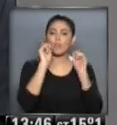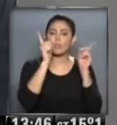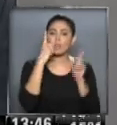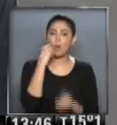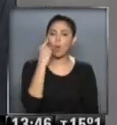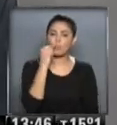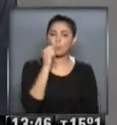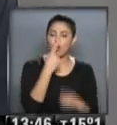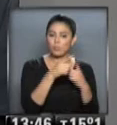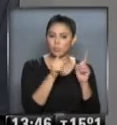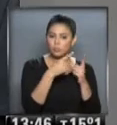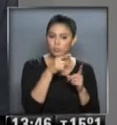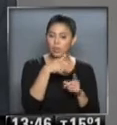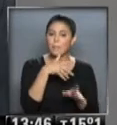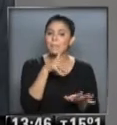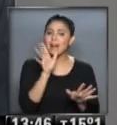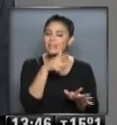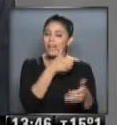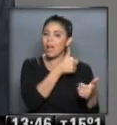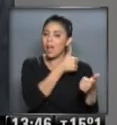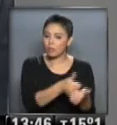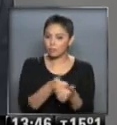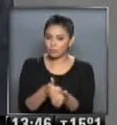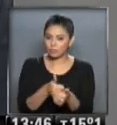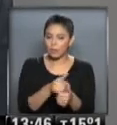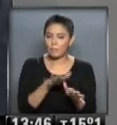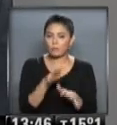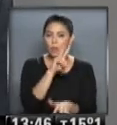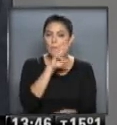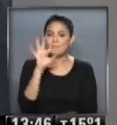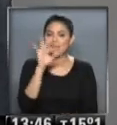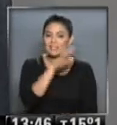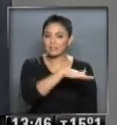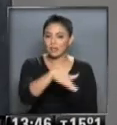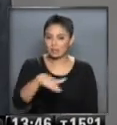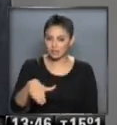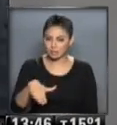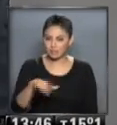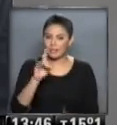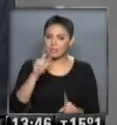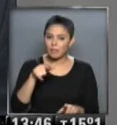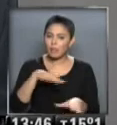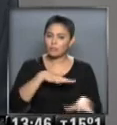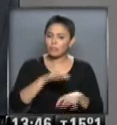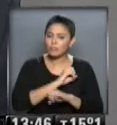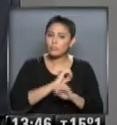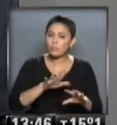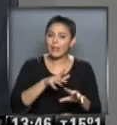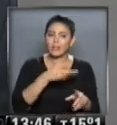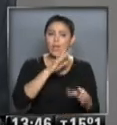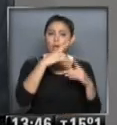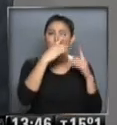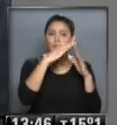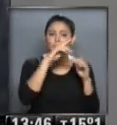música por el presunto abuso sexual de unos veinte de chiquitos y además hubo incidentes que provocaron destrozos